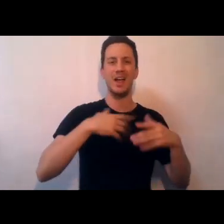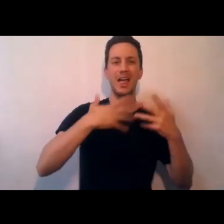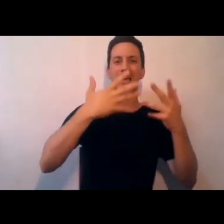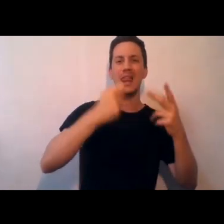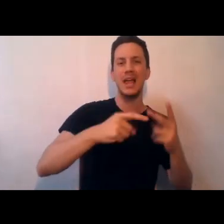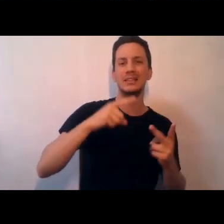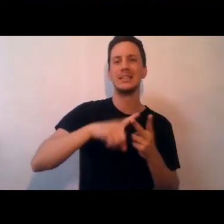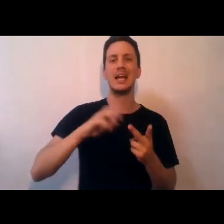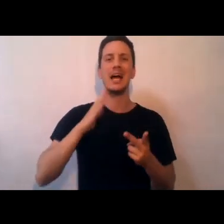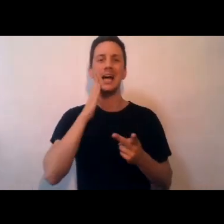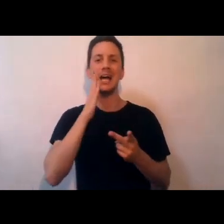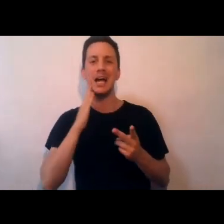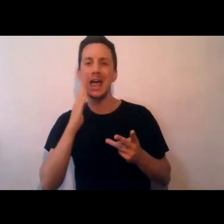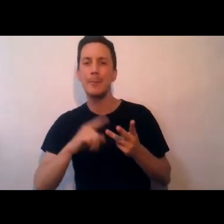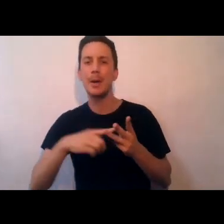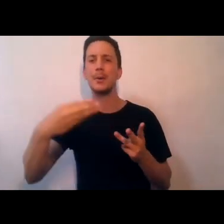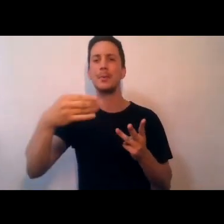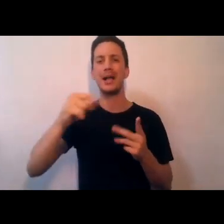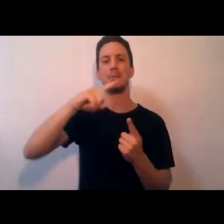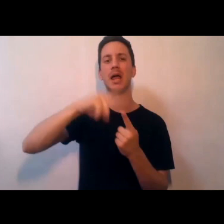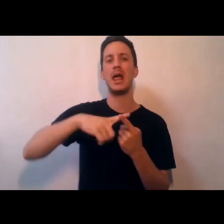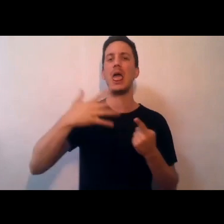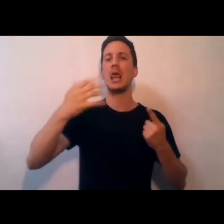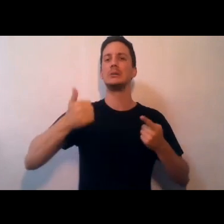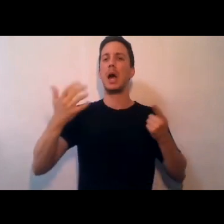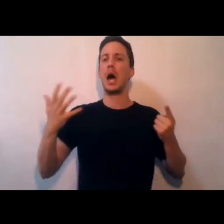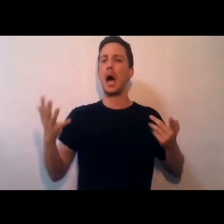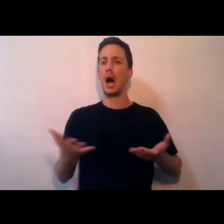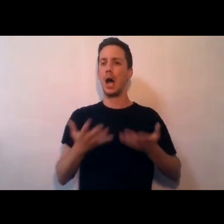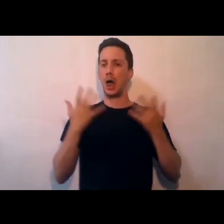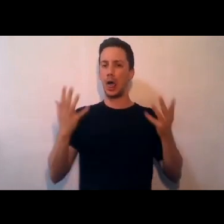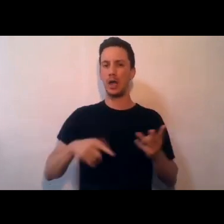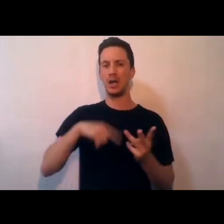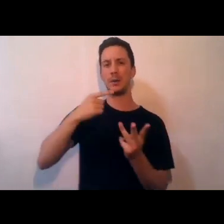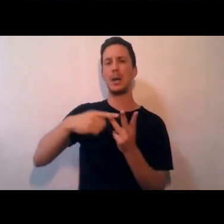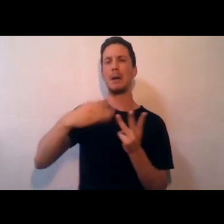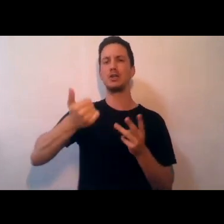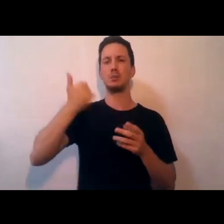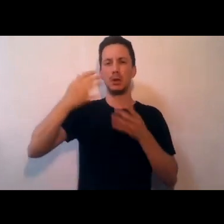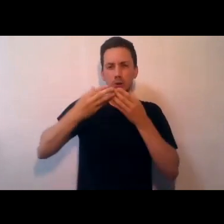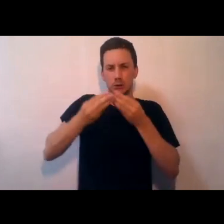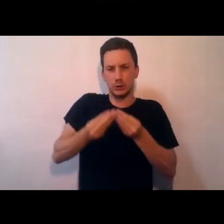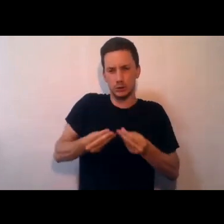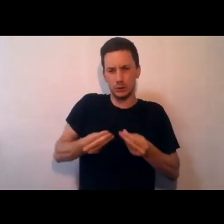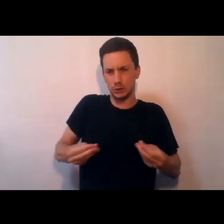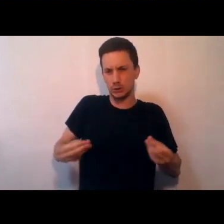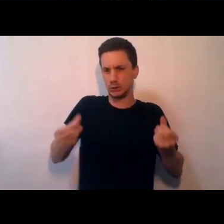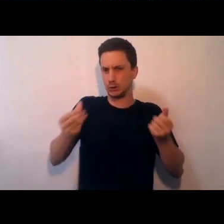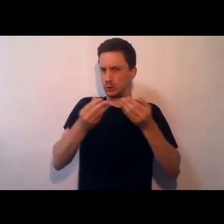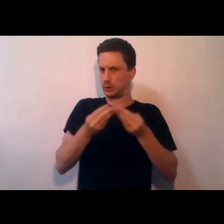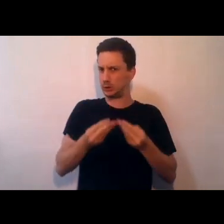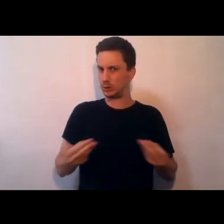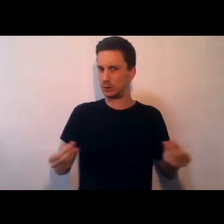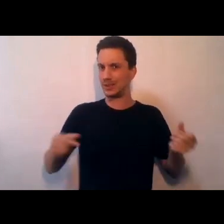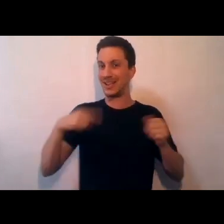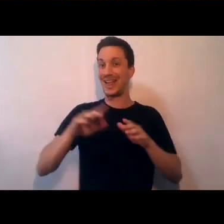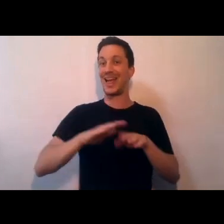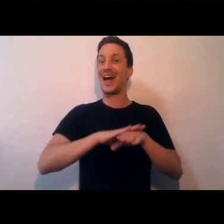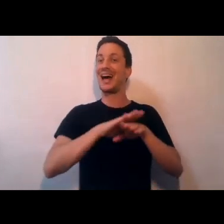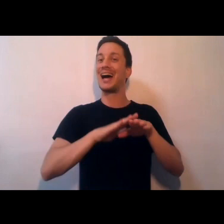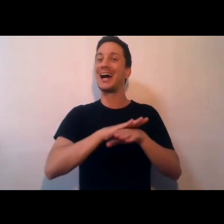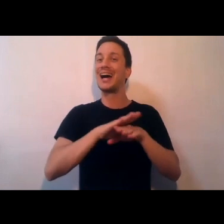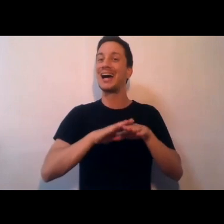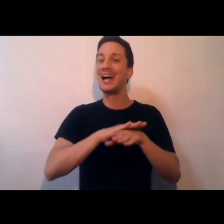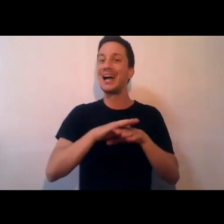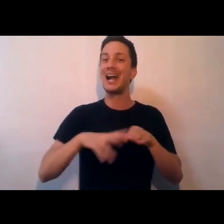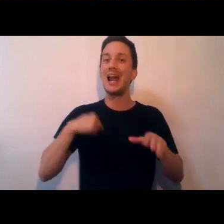bálsamos. Una leche es más ligera y un bálsamo es lo más denso. Las cremas hidratantes cuando tienen mucho eczema